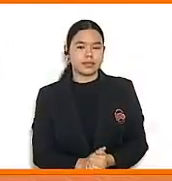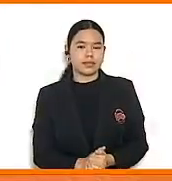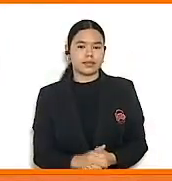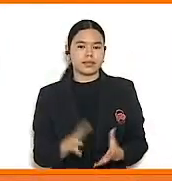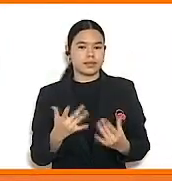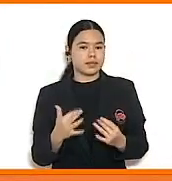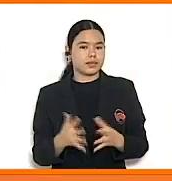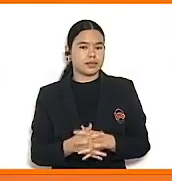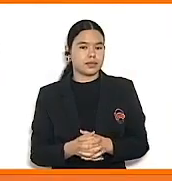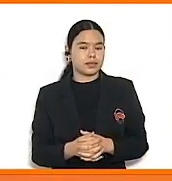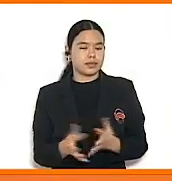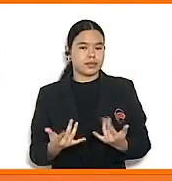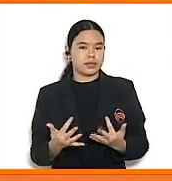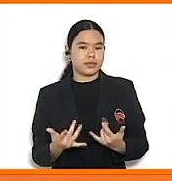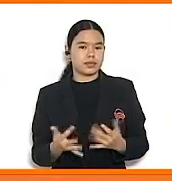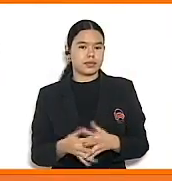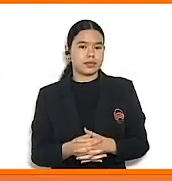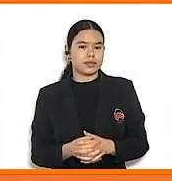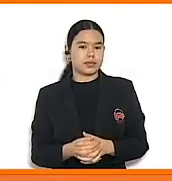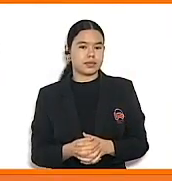es